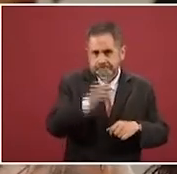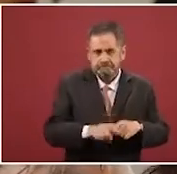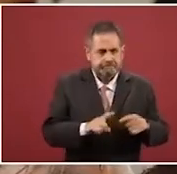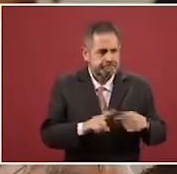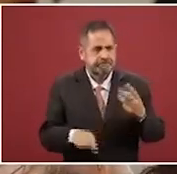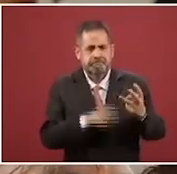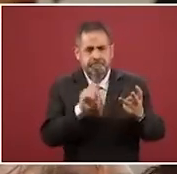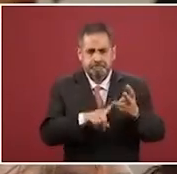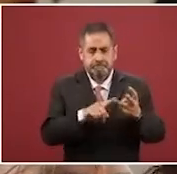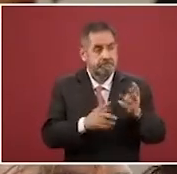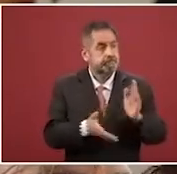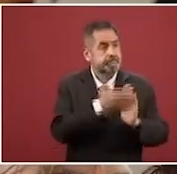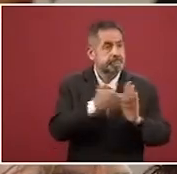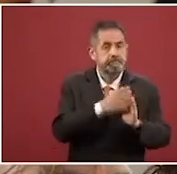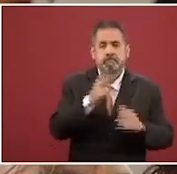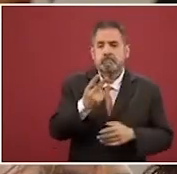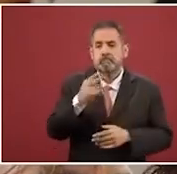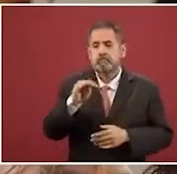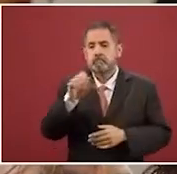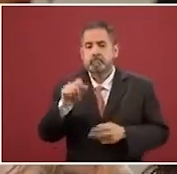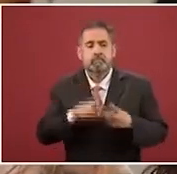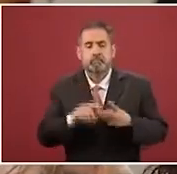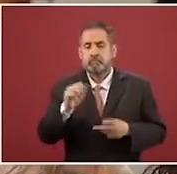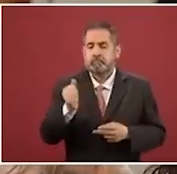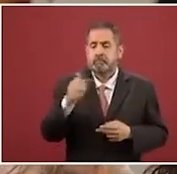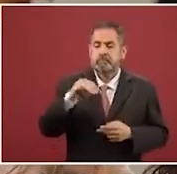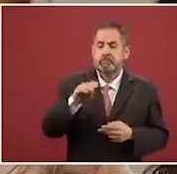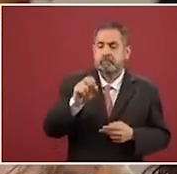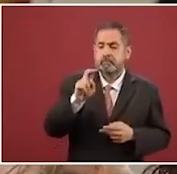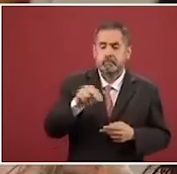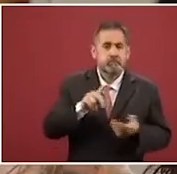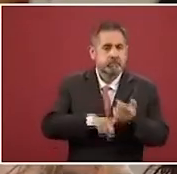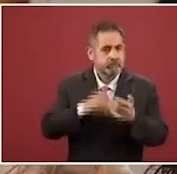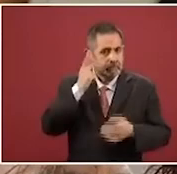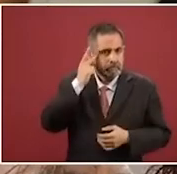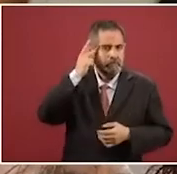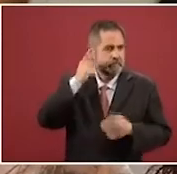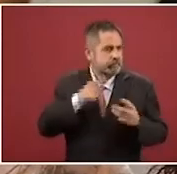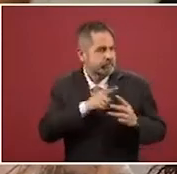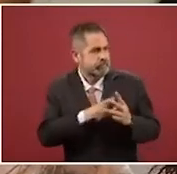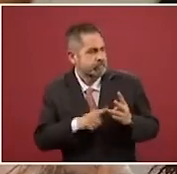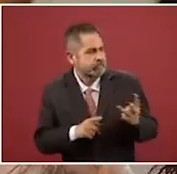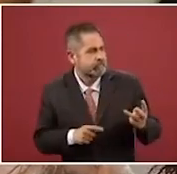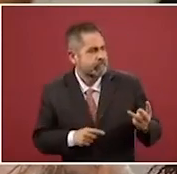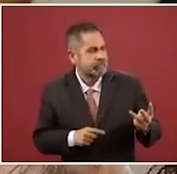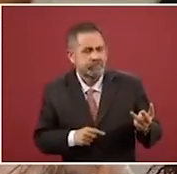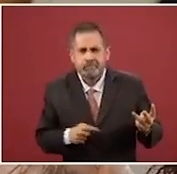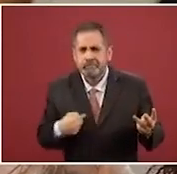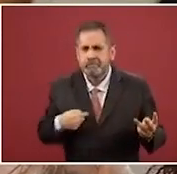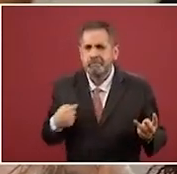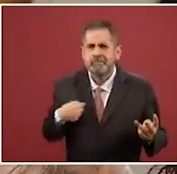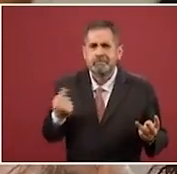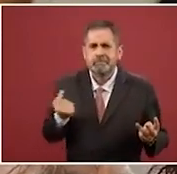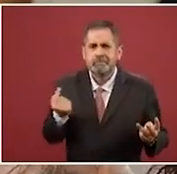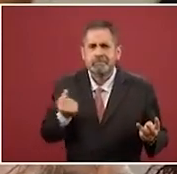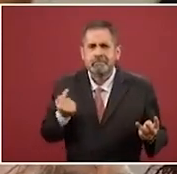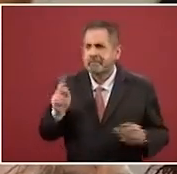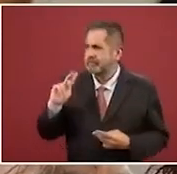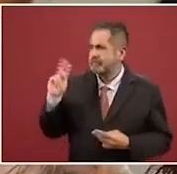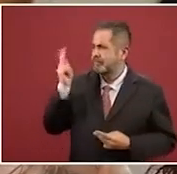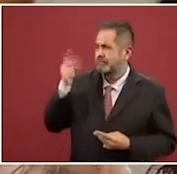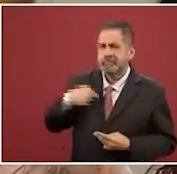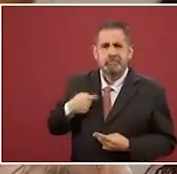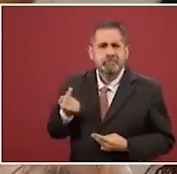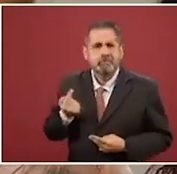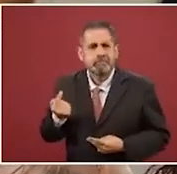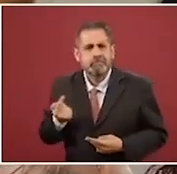está construyendo Dos Bocas es Samsung, que es coreana. Entonces, bueno, ellos textualmente incluso hacen